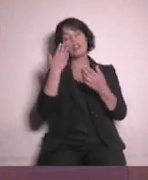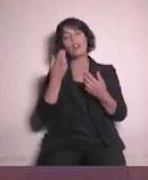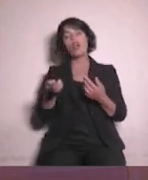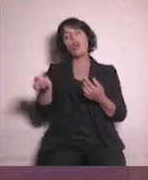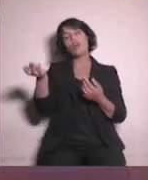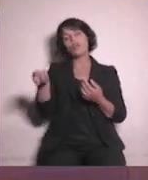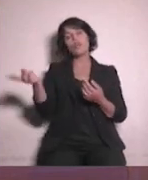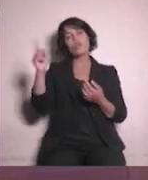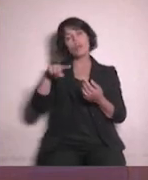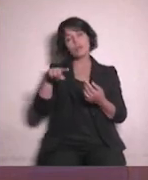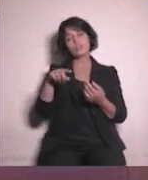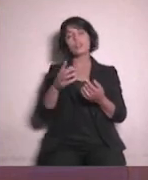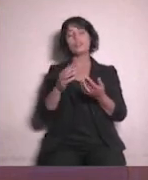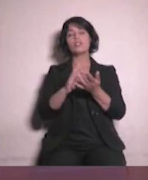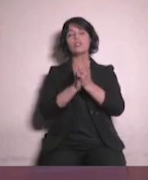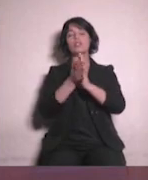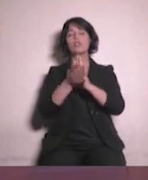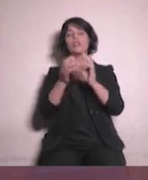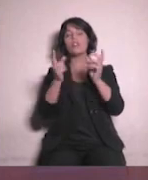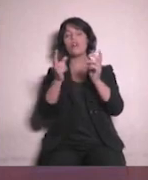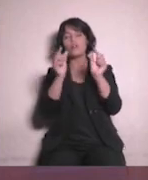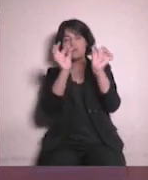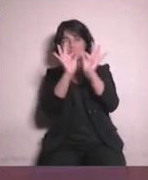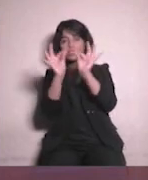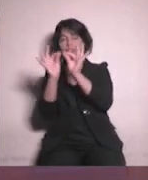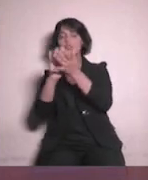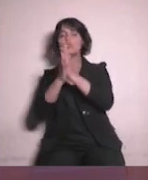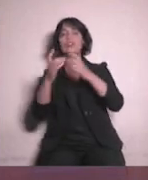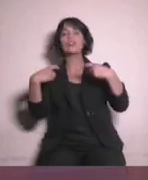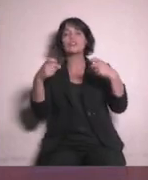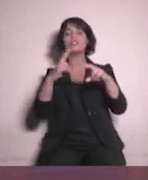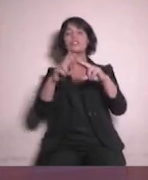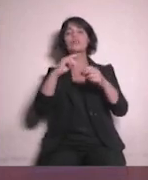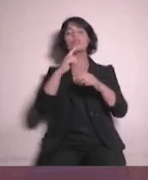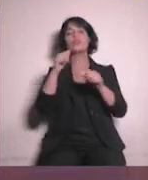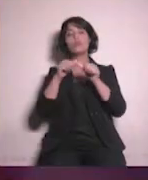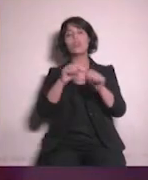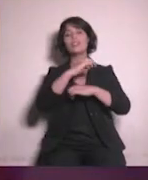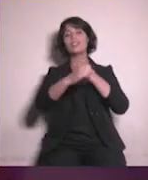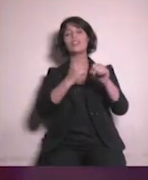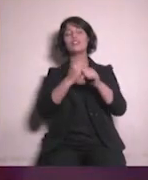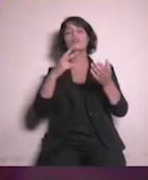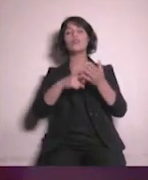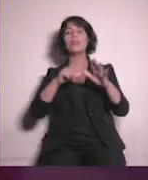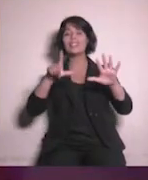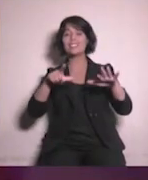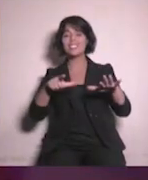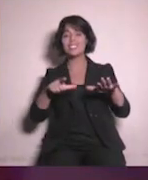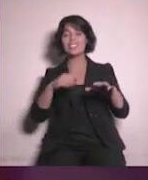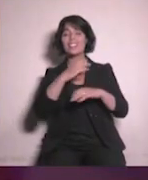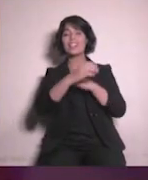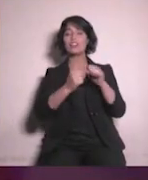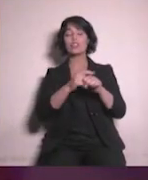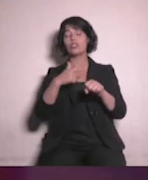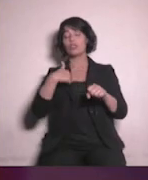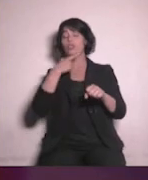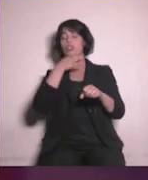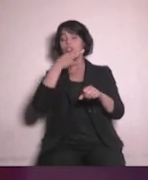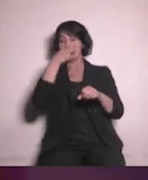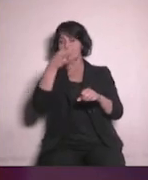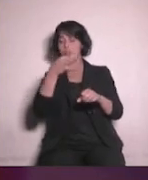un completo detalle de todas las acciones que realizamos durante el 2017, año en el que quiero